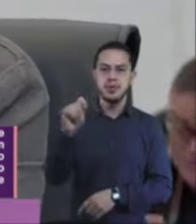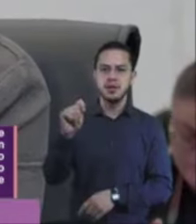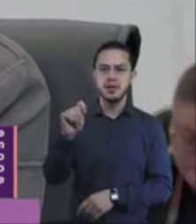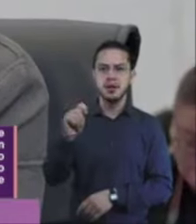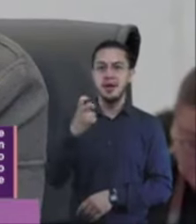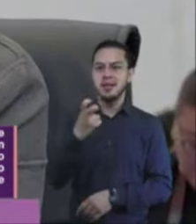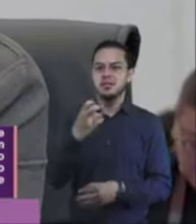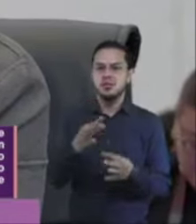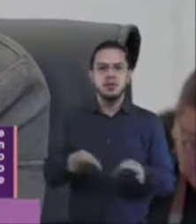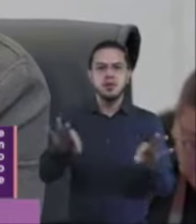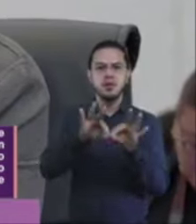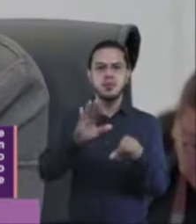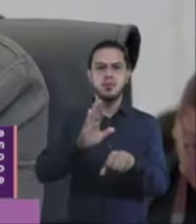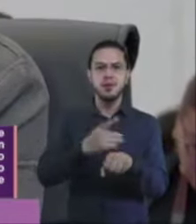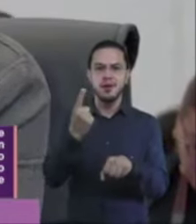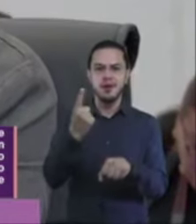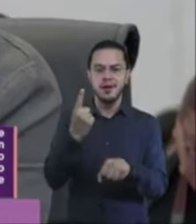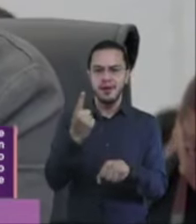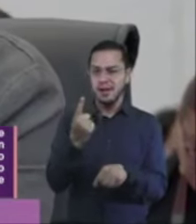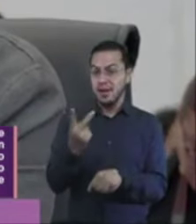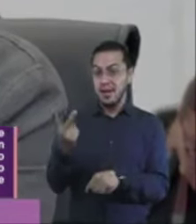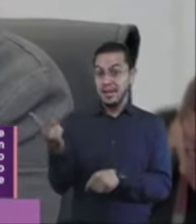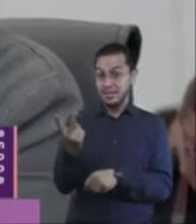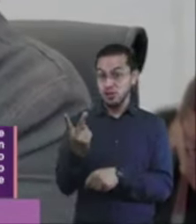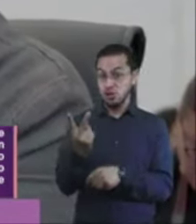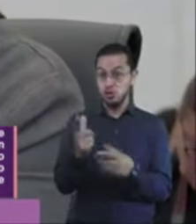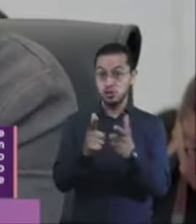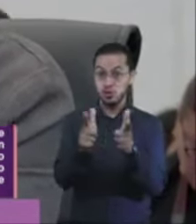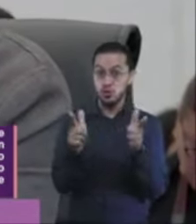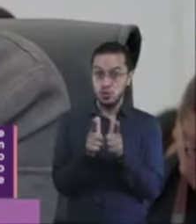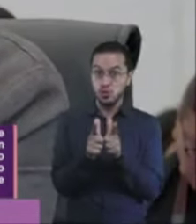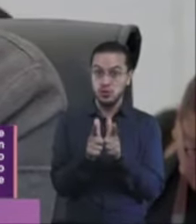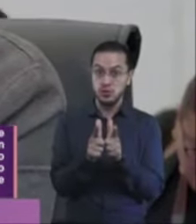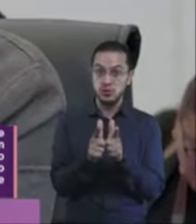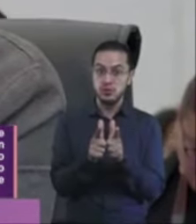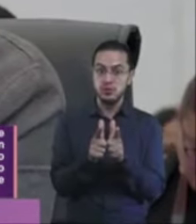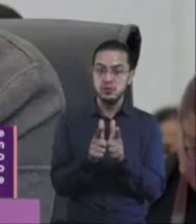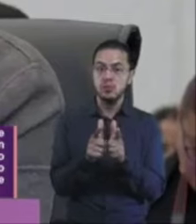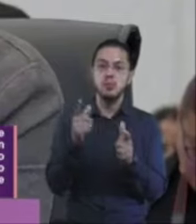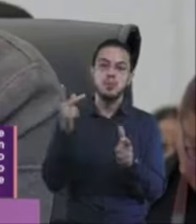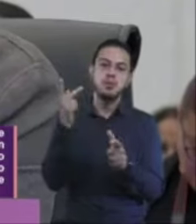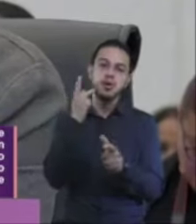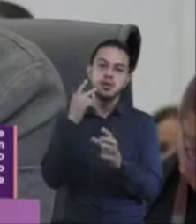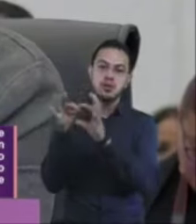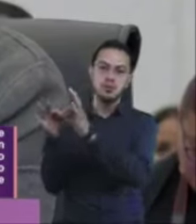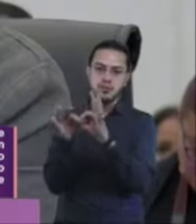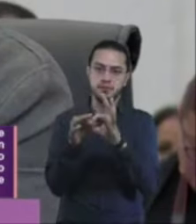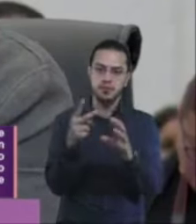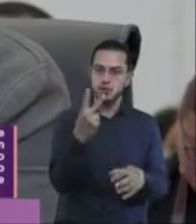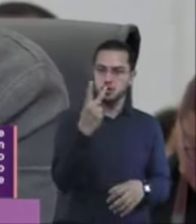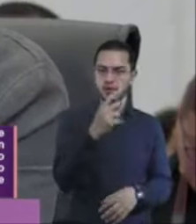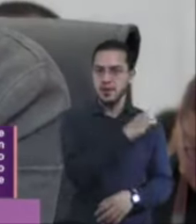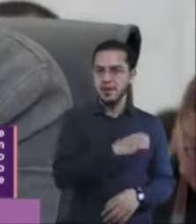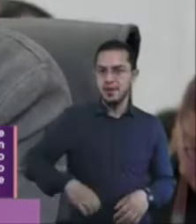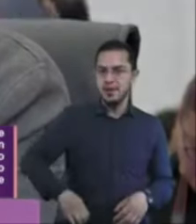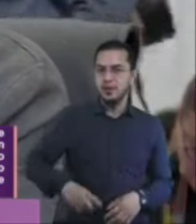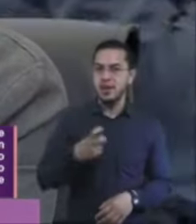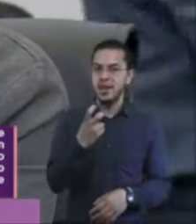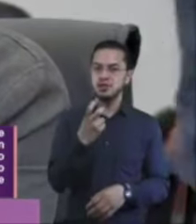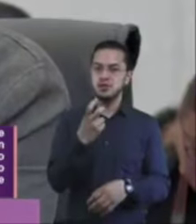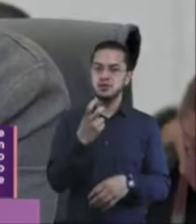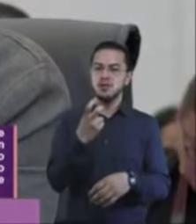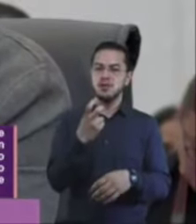contexto estas dos militancias efectivas entrarían en los cálculos de la sobrerrepresentación Y ahí sí se